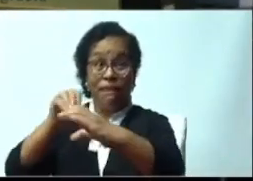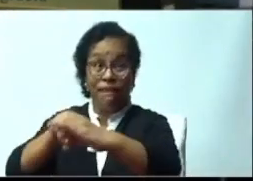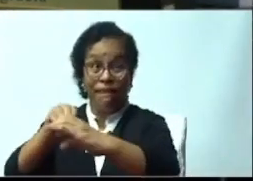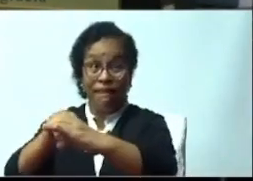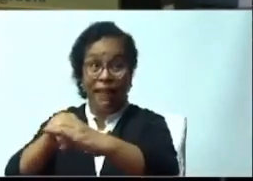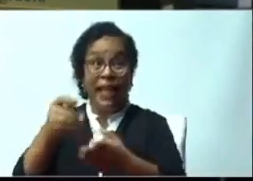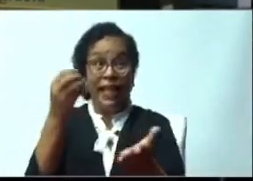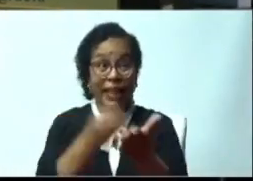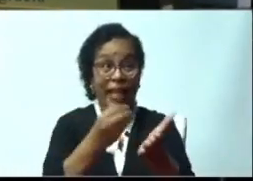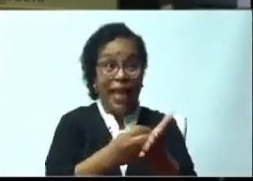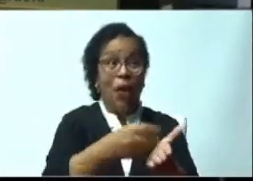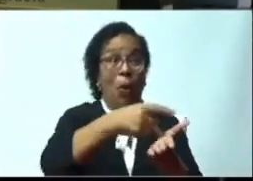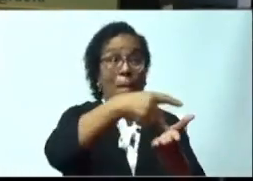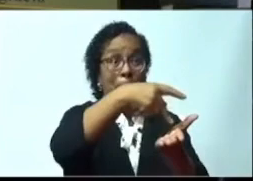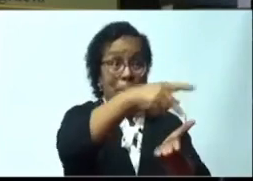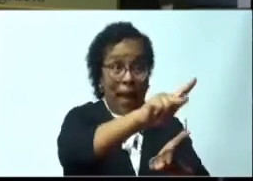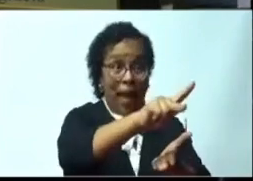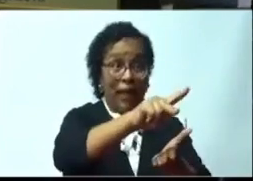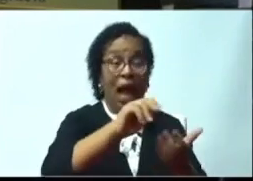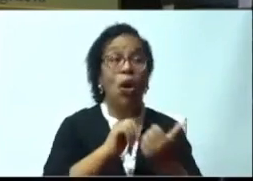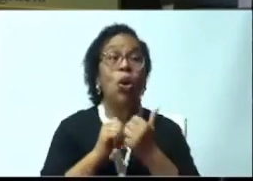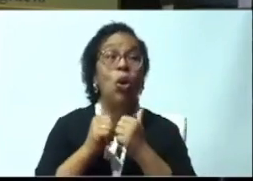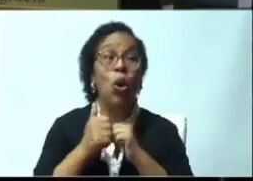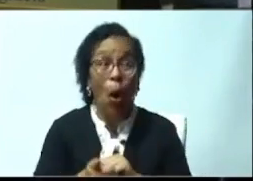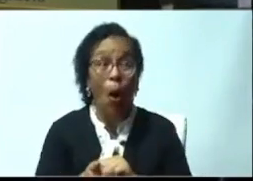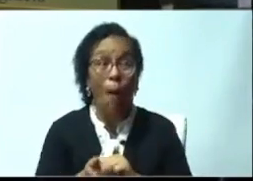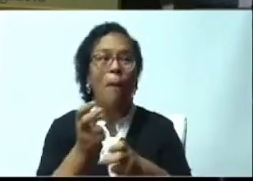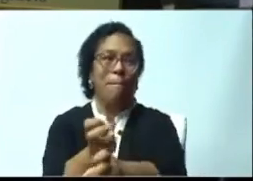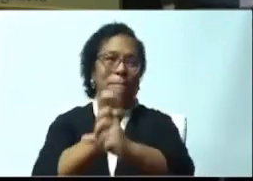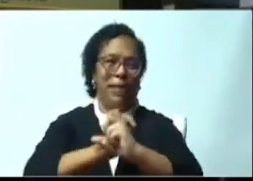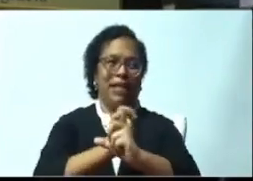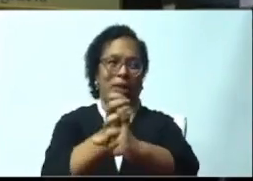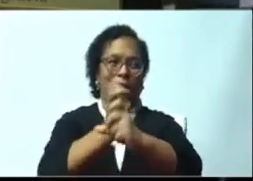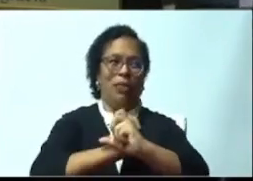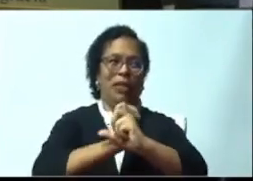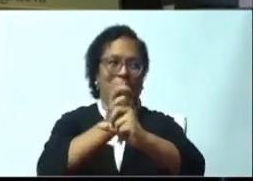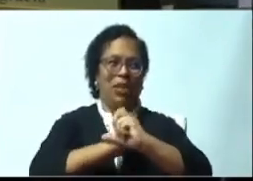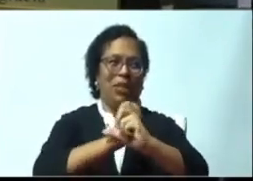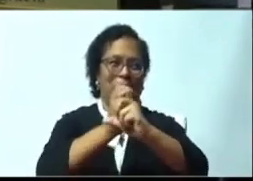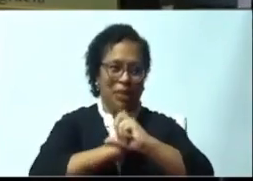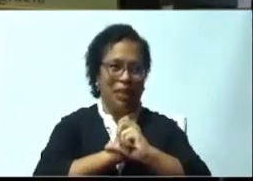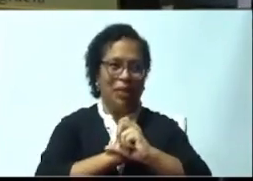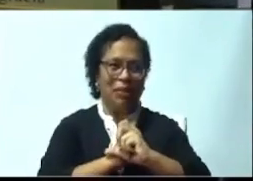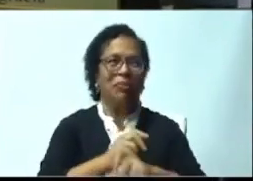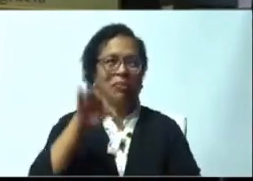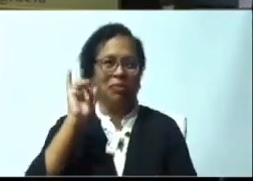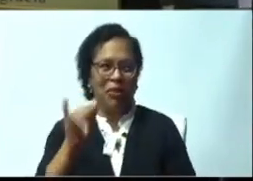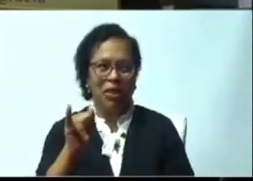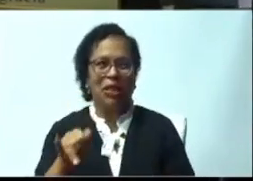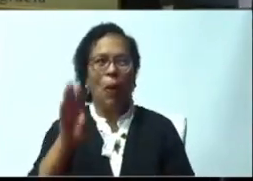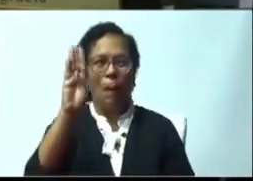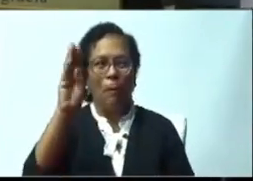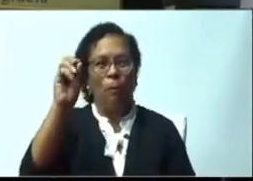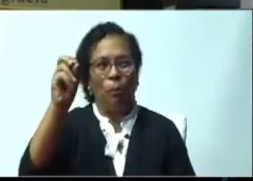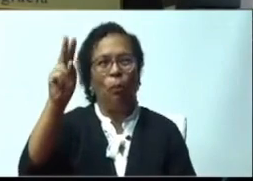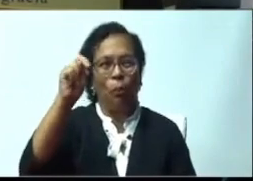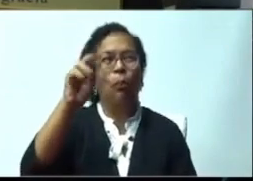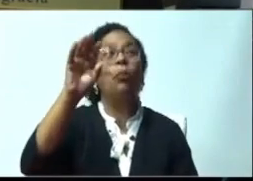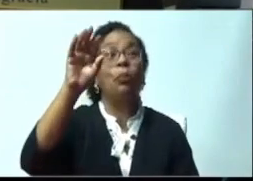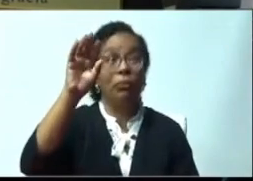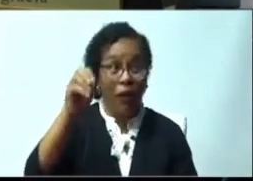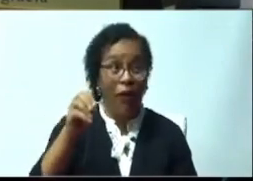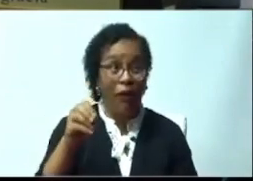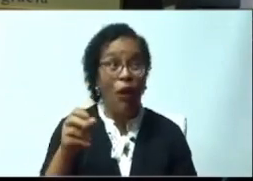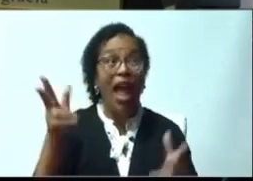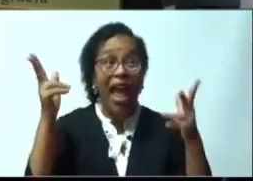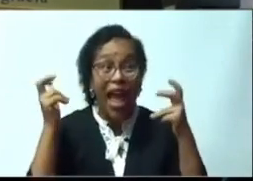Más de la mitad del presupuesto de los 5.2 es colocación de bonos y préstamos. Oigan cómo es que